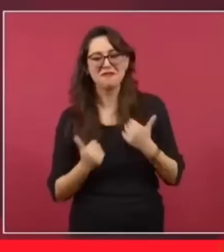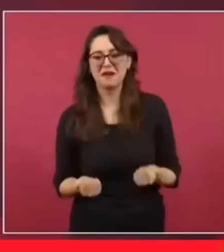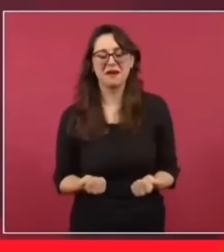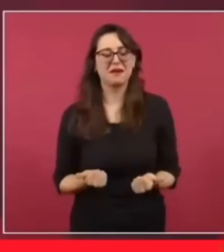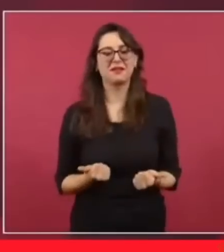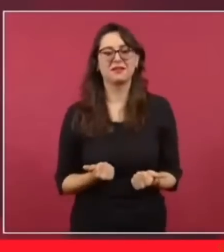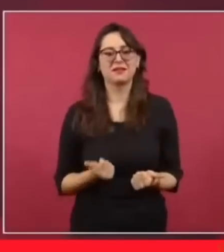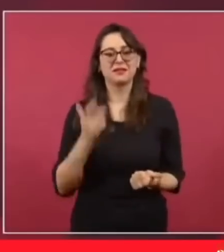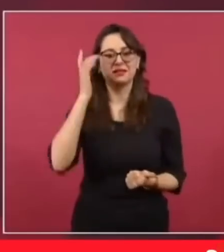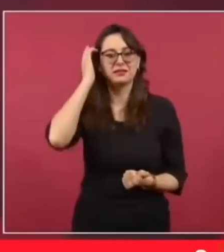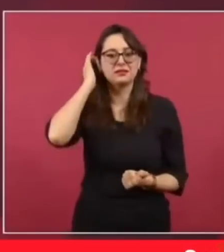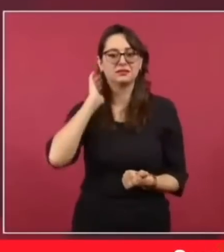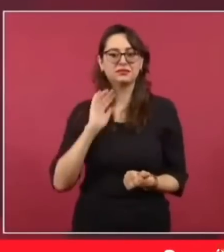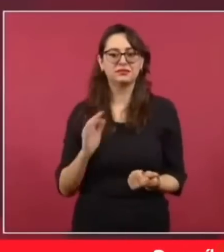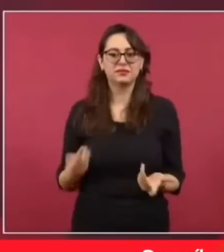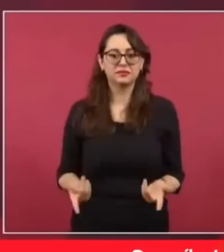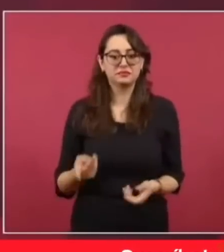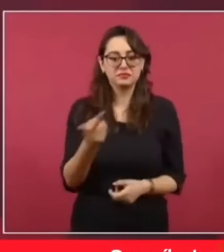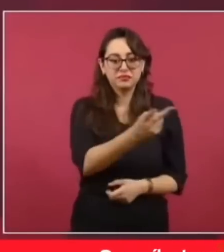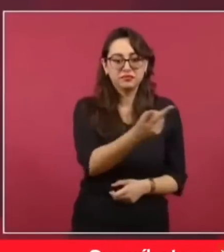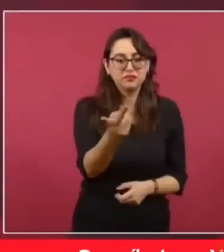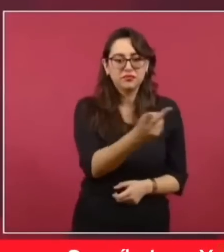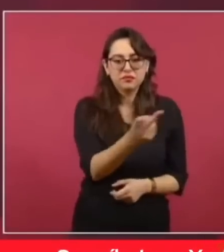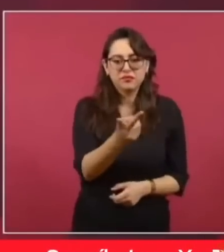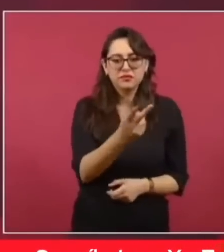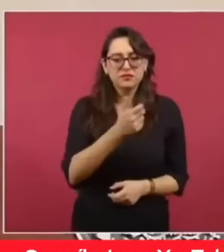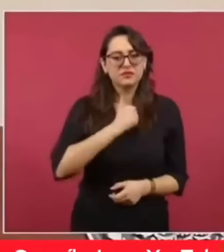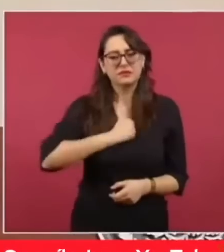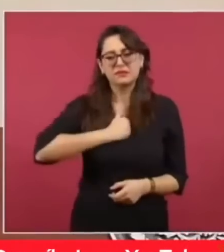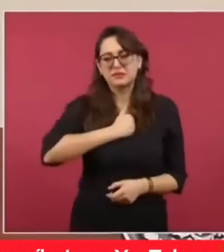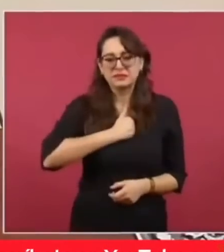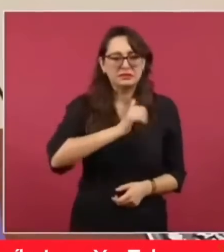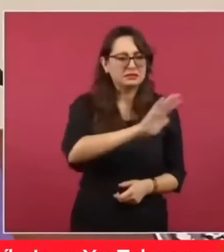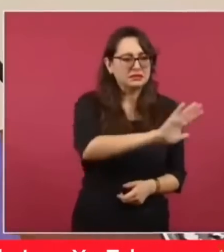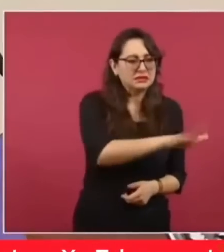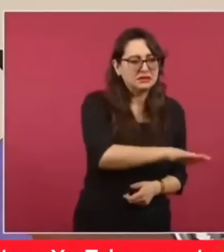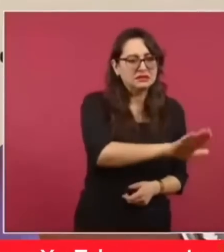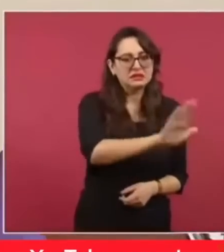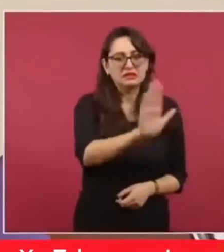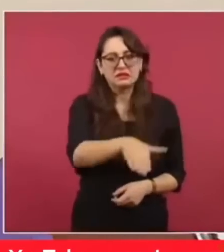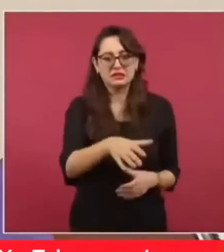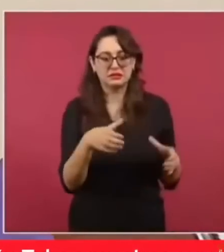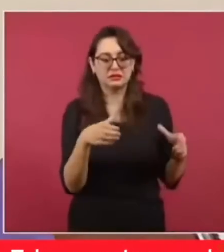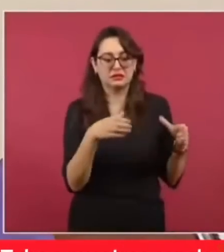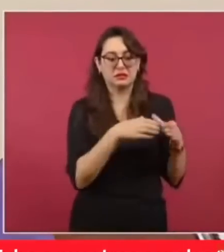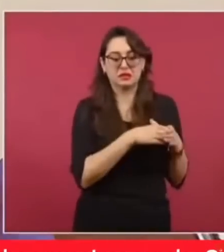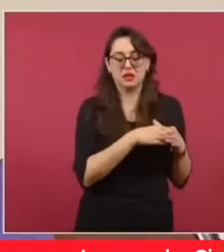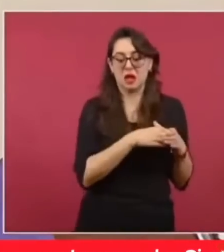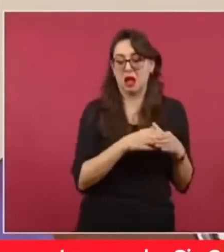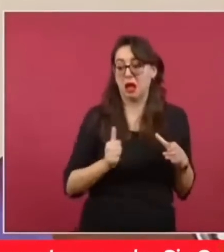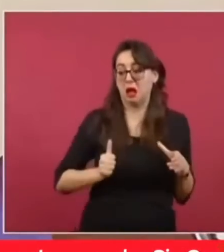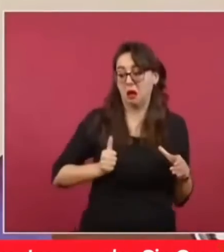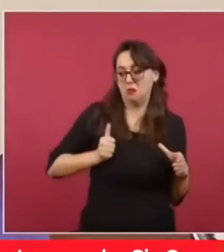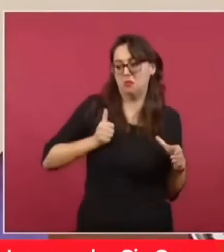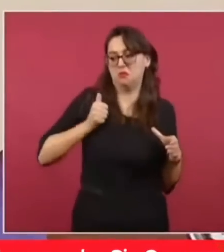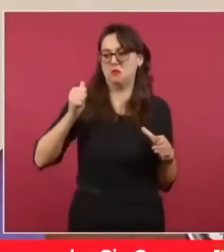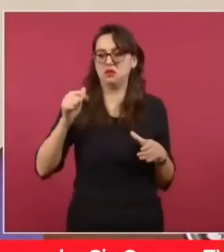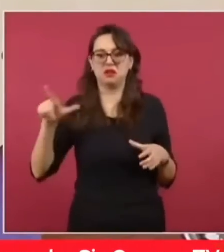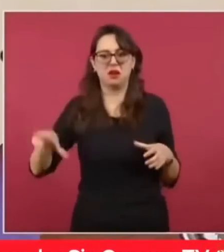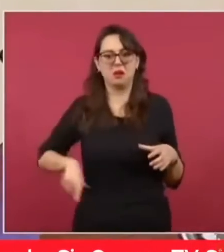Entonces se aprovechan de una desgracia y toman partido. ¿Por